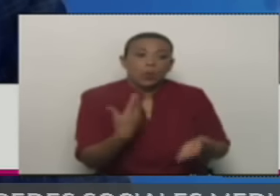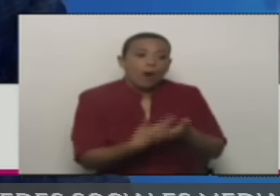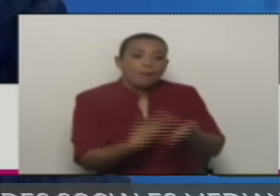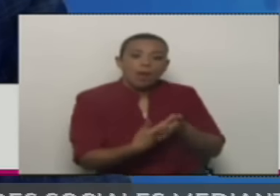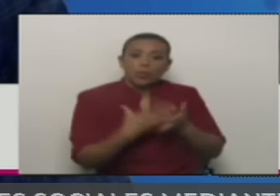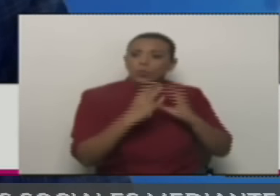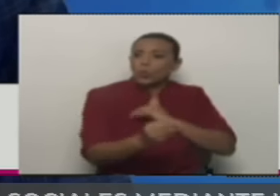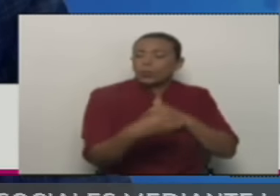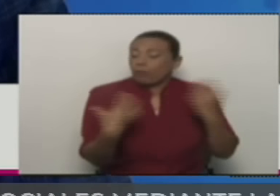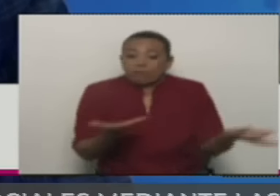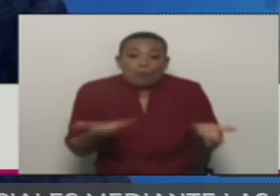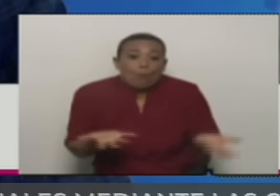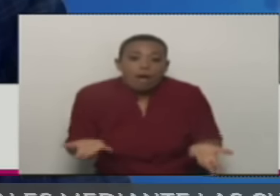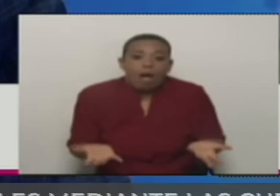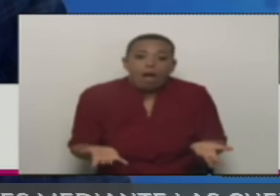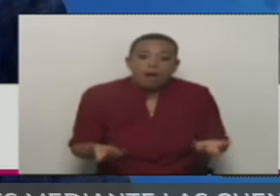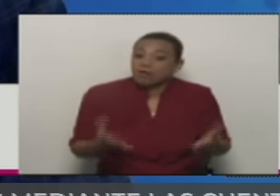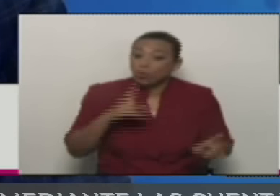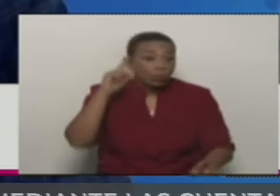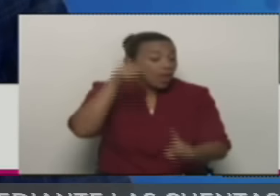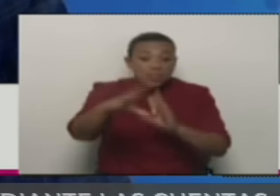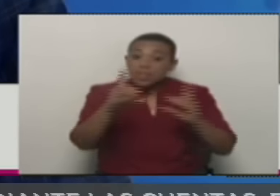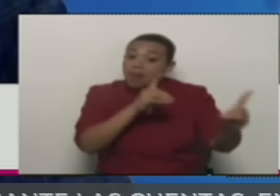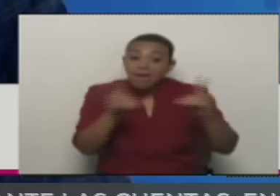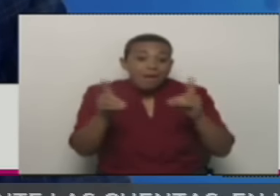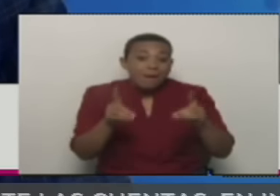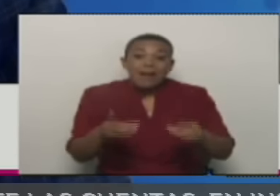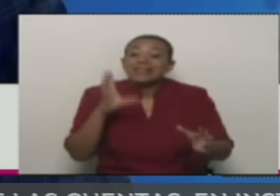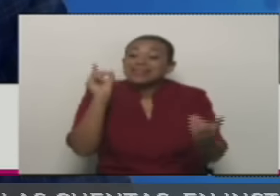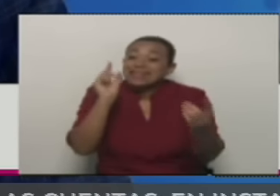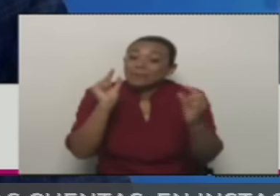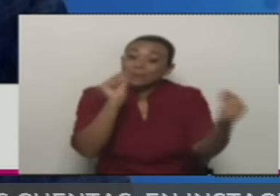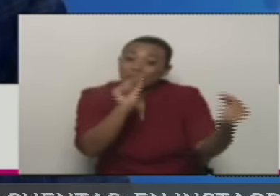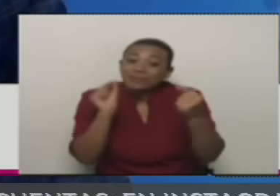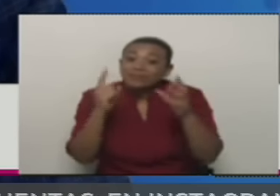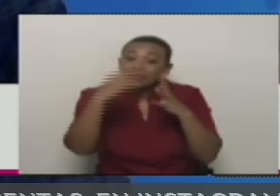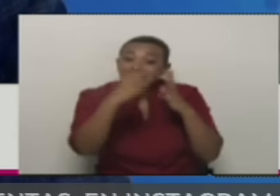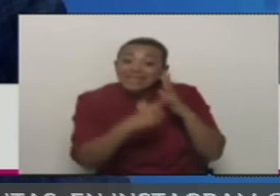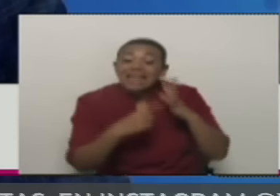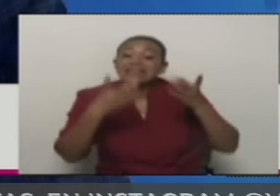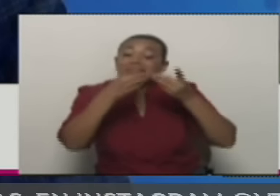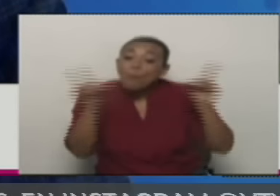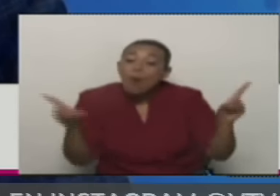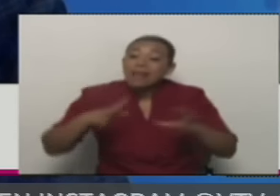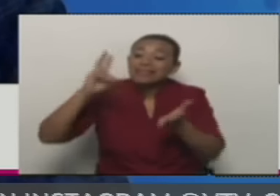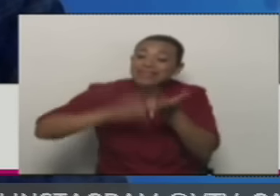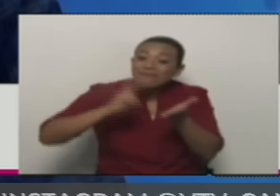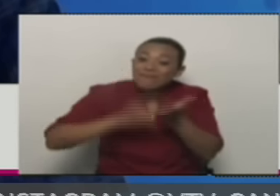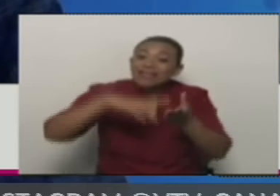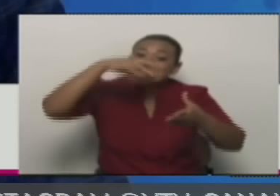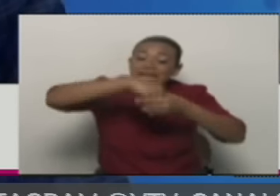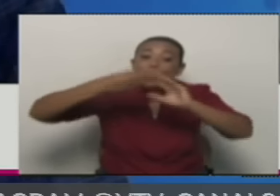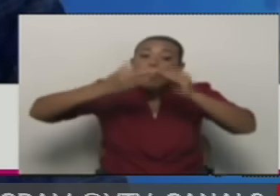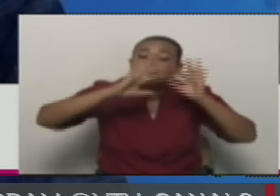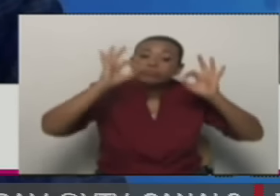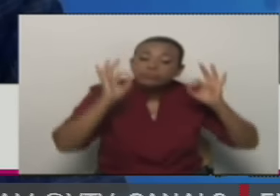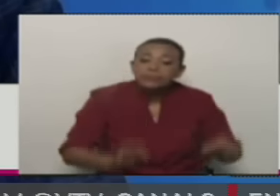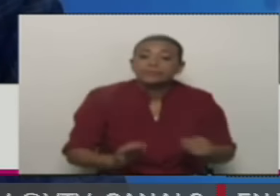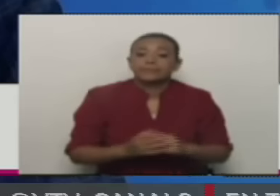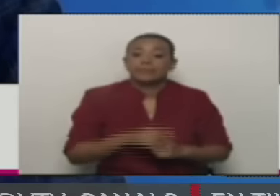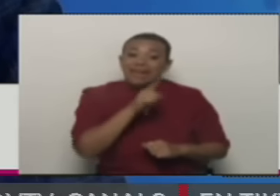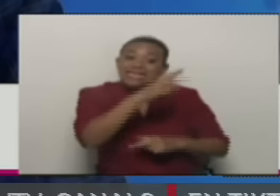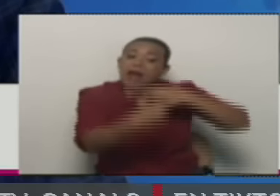o no planteó. Ese no es el dilema de Venezuela. El dilema de Venezuela es democracia verdadera versus fascismo.